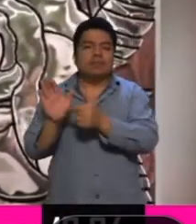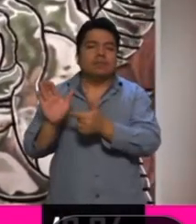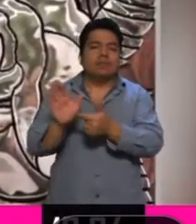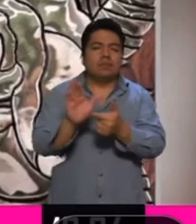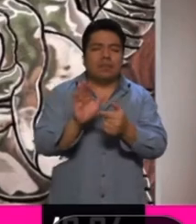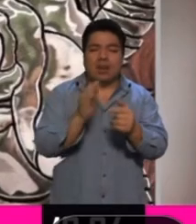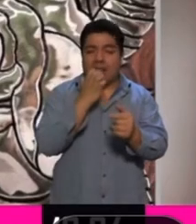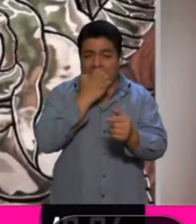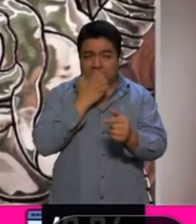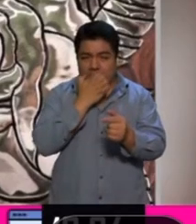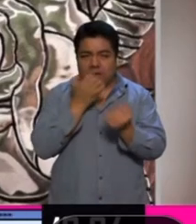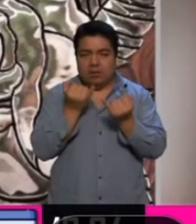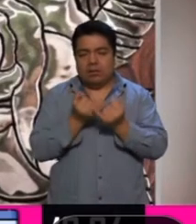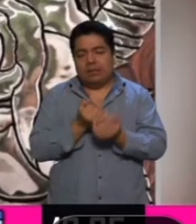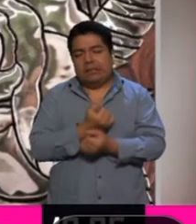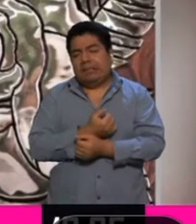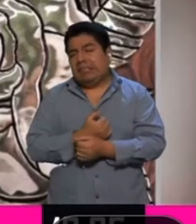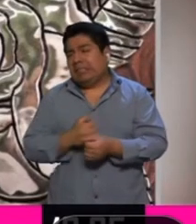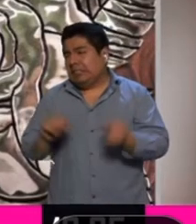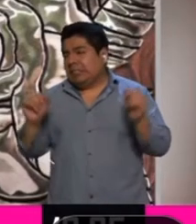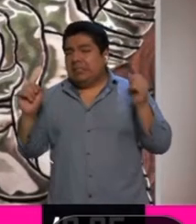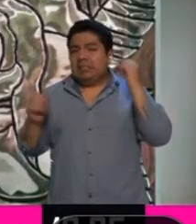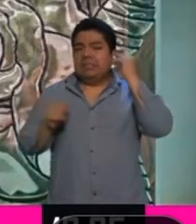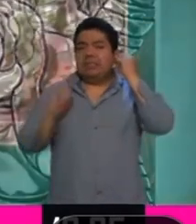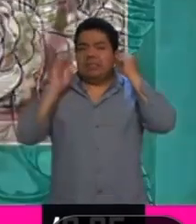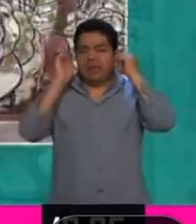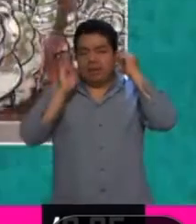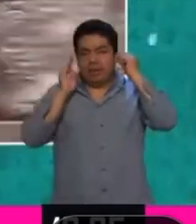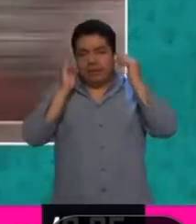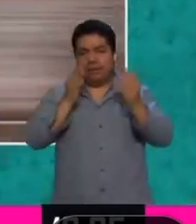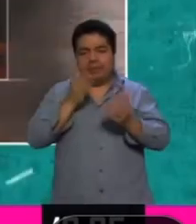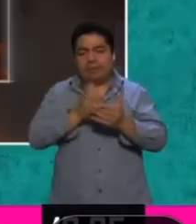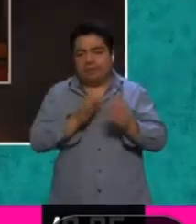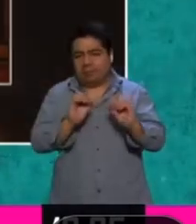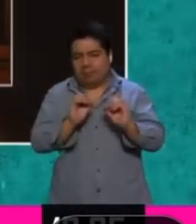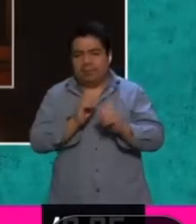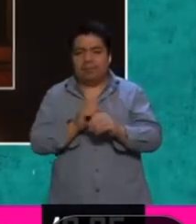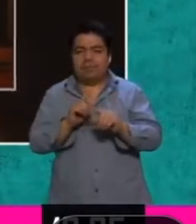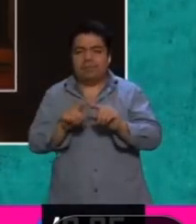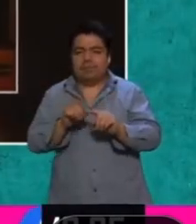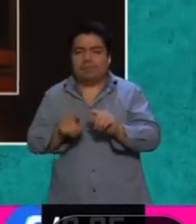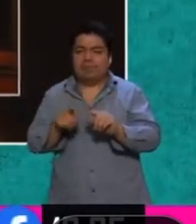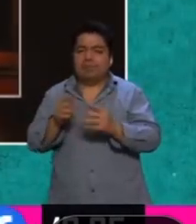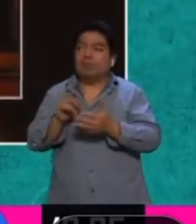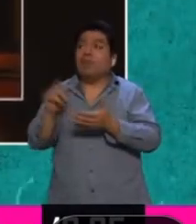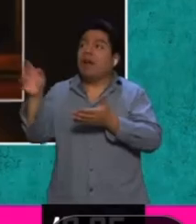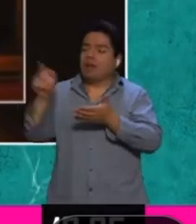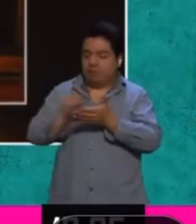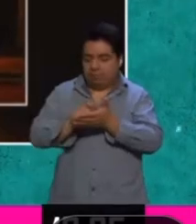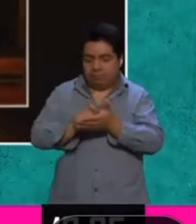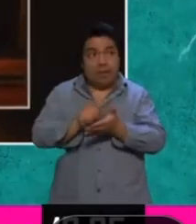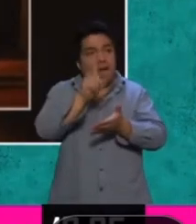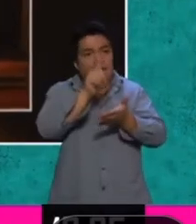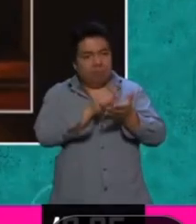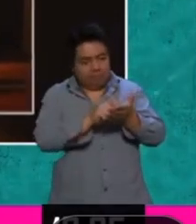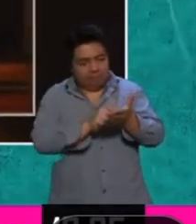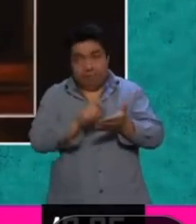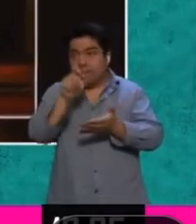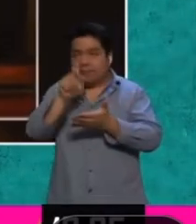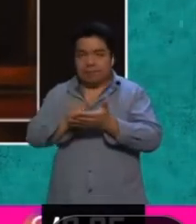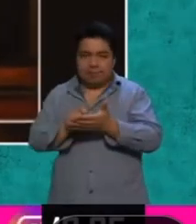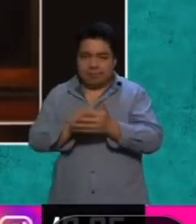escuela. Claro. Que era súper aburrido, que te mandaban uh-huh. al museo y este, hazme un reporte. Y nada más tenías que copiarlos. De oye, los ya